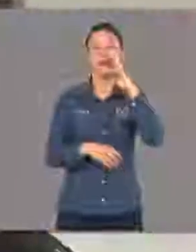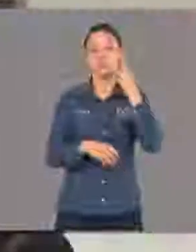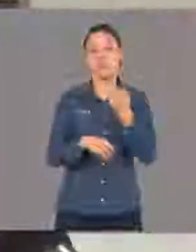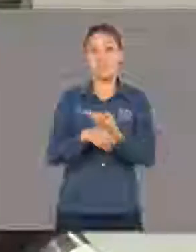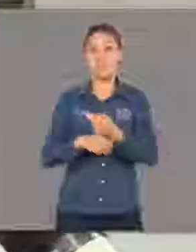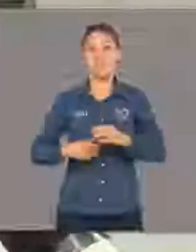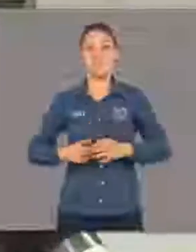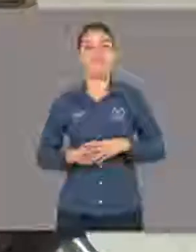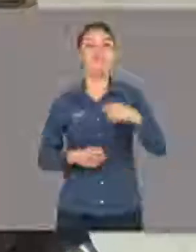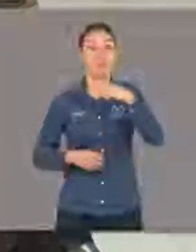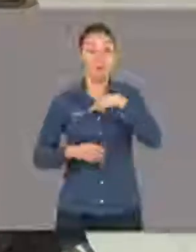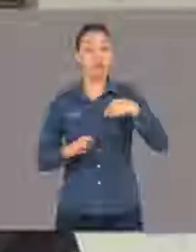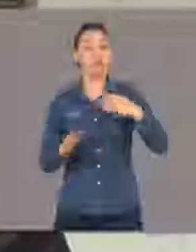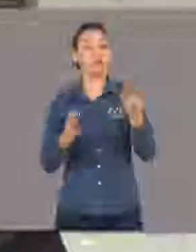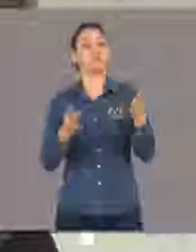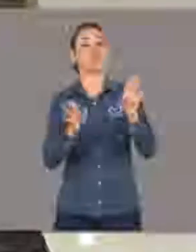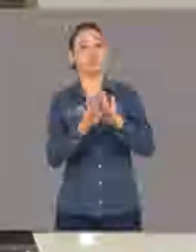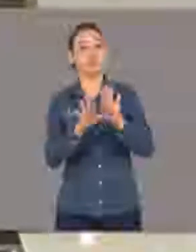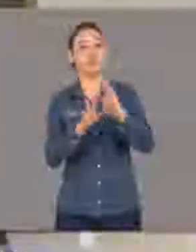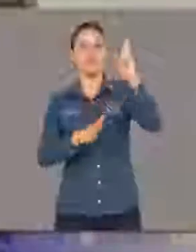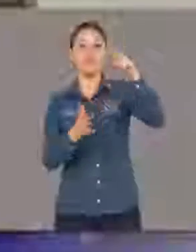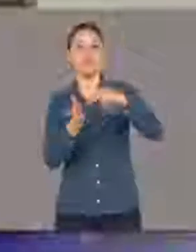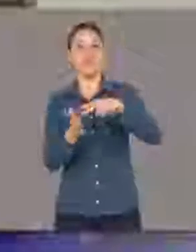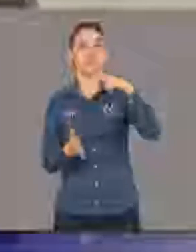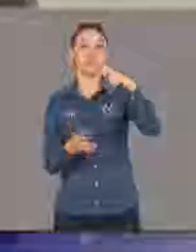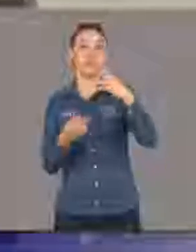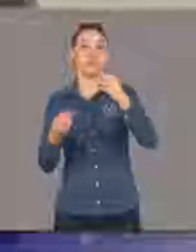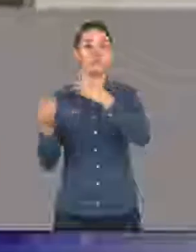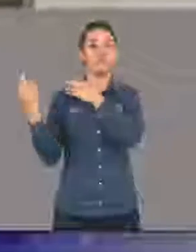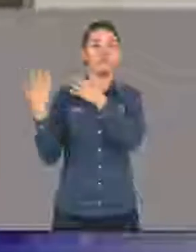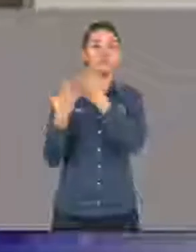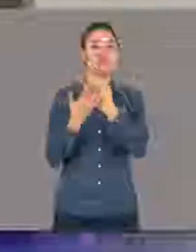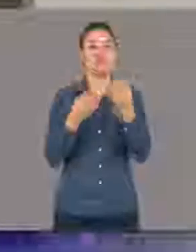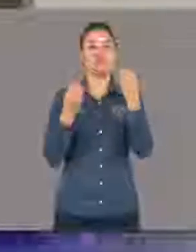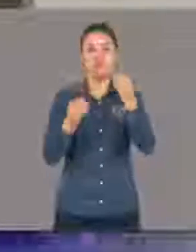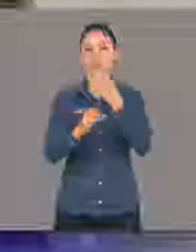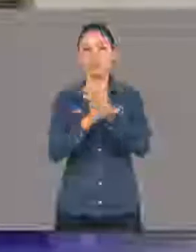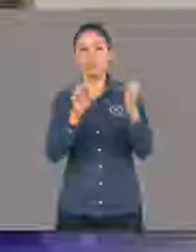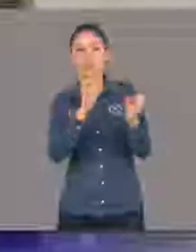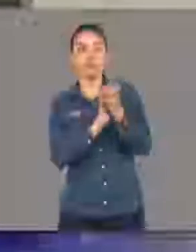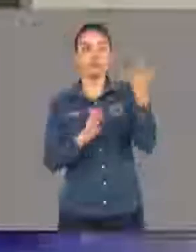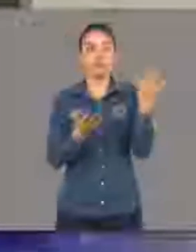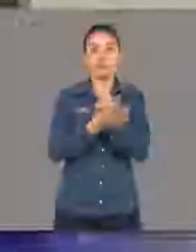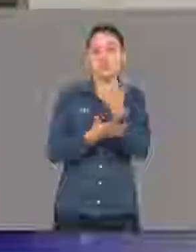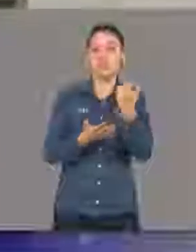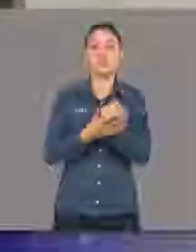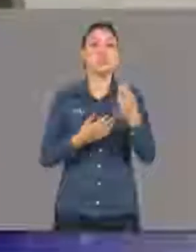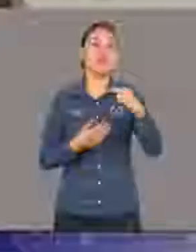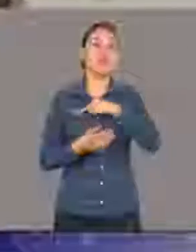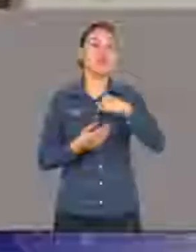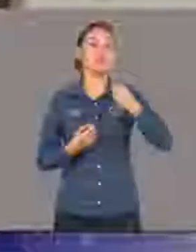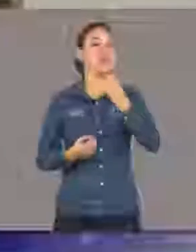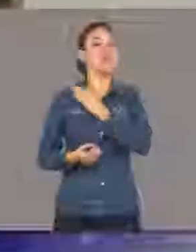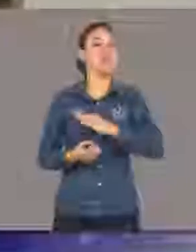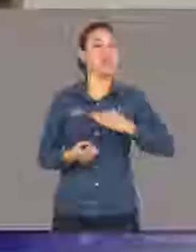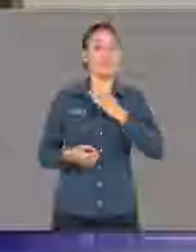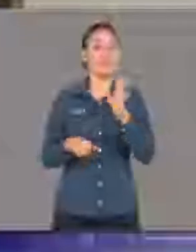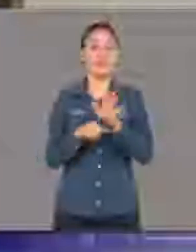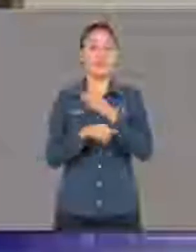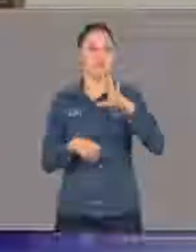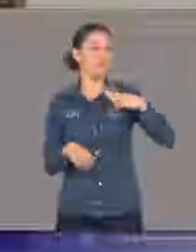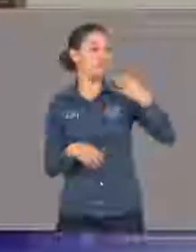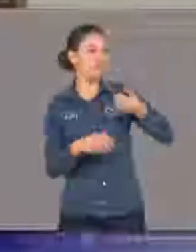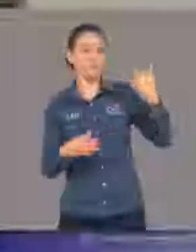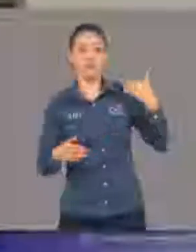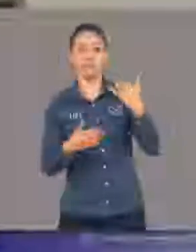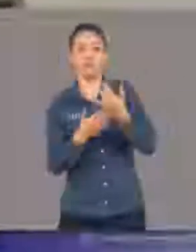Cerramos el año con muy buenos logros la verdad que estamos muy contentos por